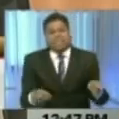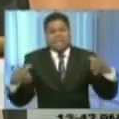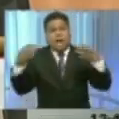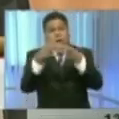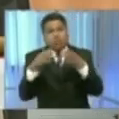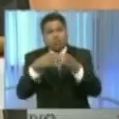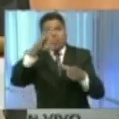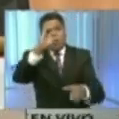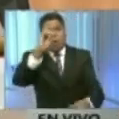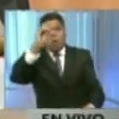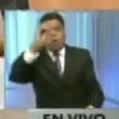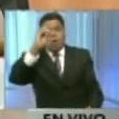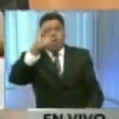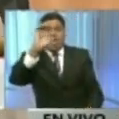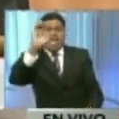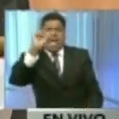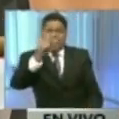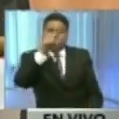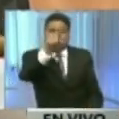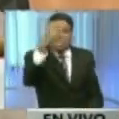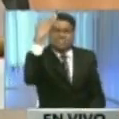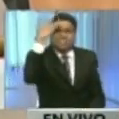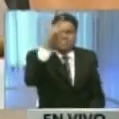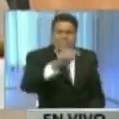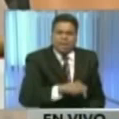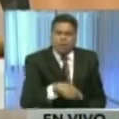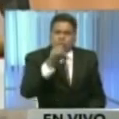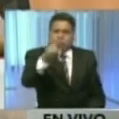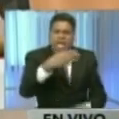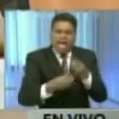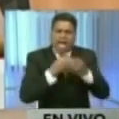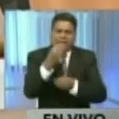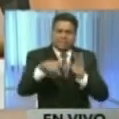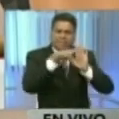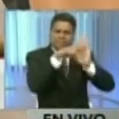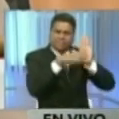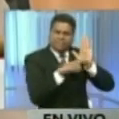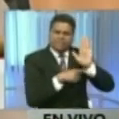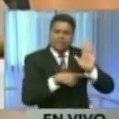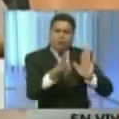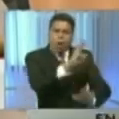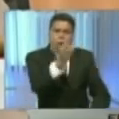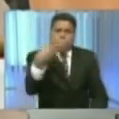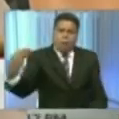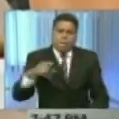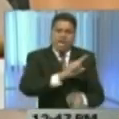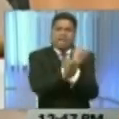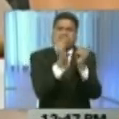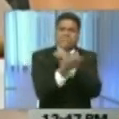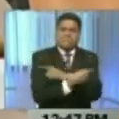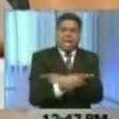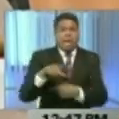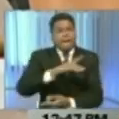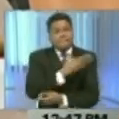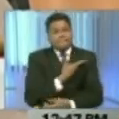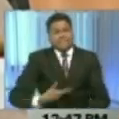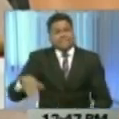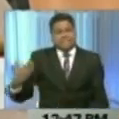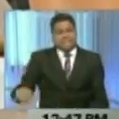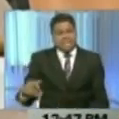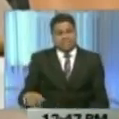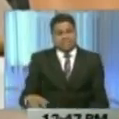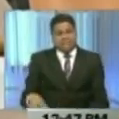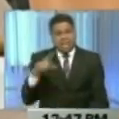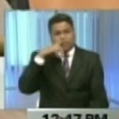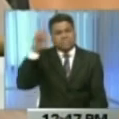Y usted, sabemos, está cumpliendo la instrucción que dio el presidente Obama de cambiar al presidente de la